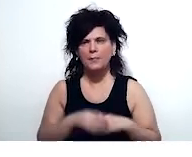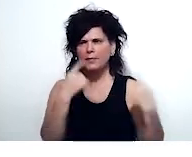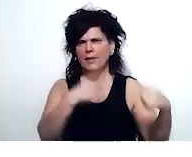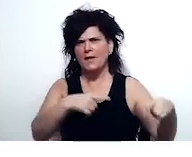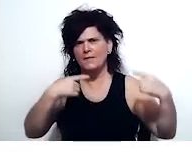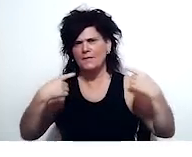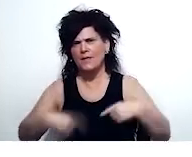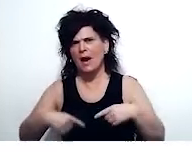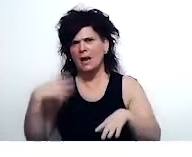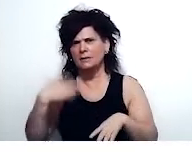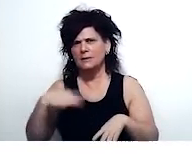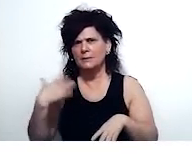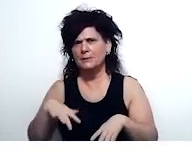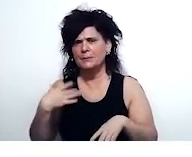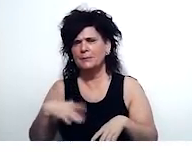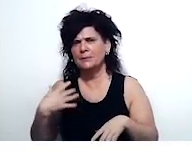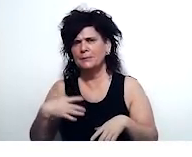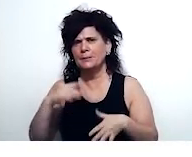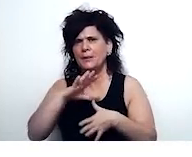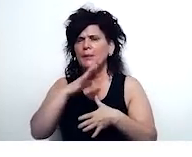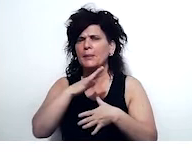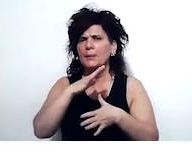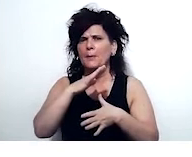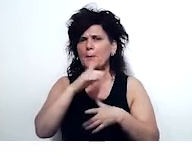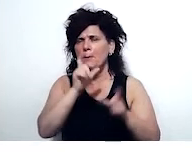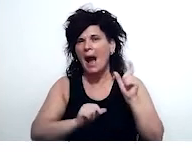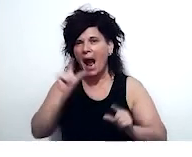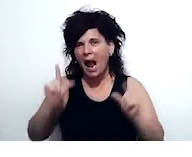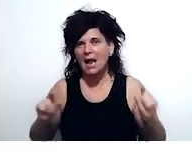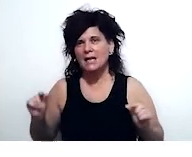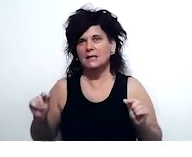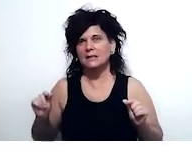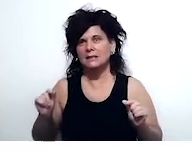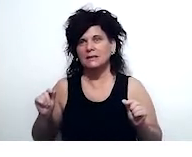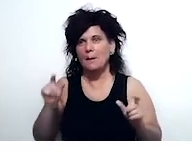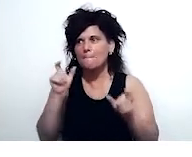Una gran diferencia, en especial en algunos países, en la gente menos pudiente, que es